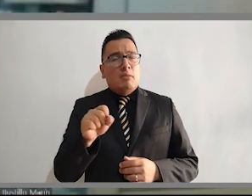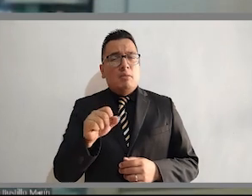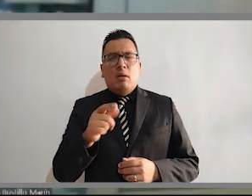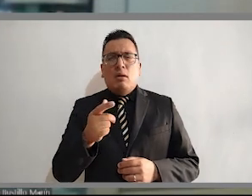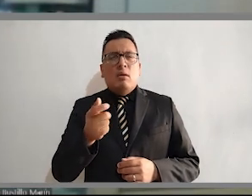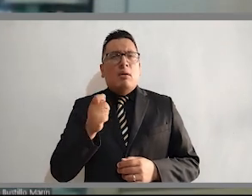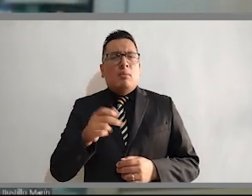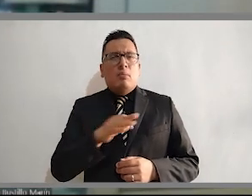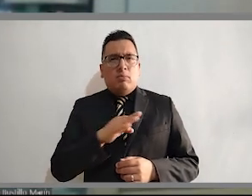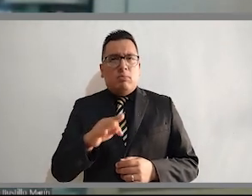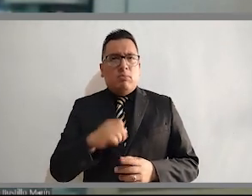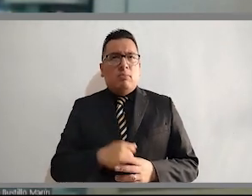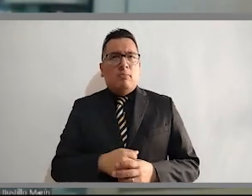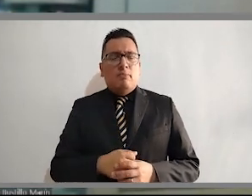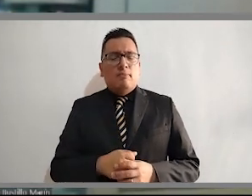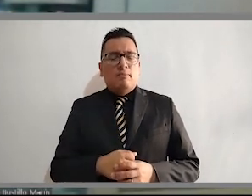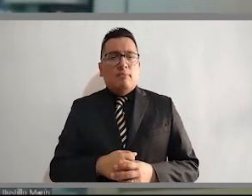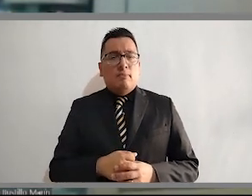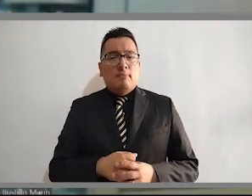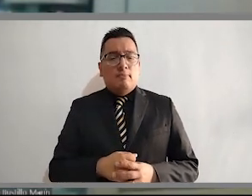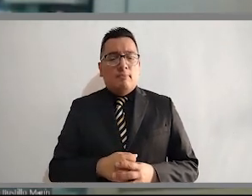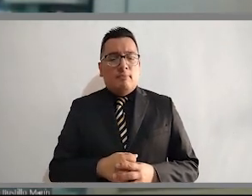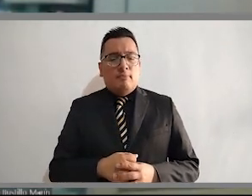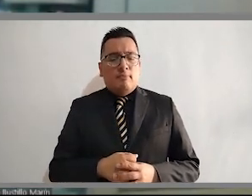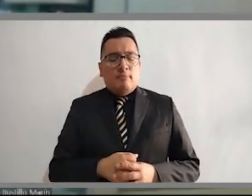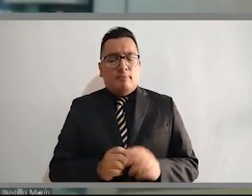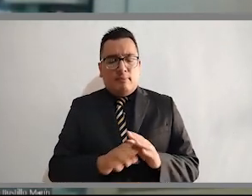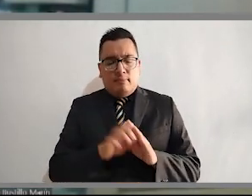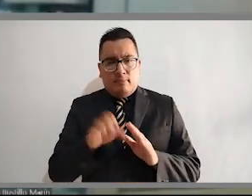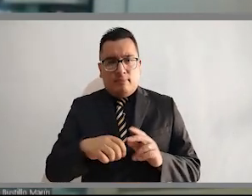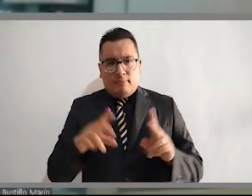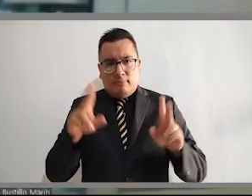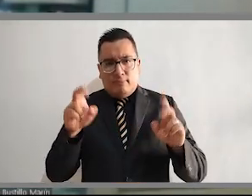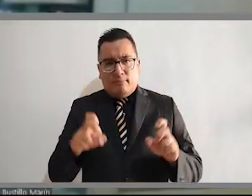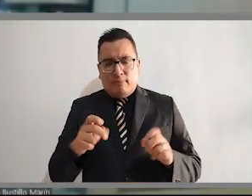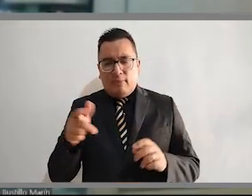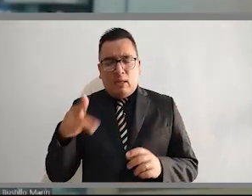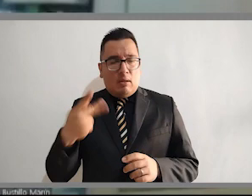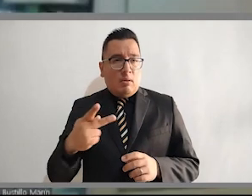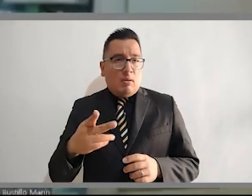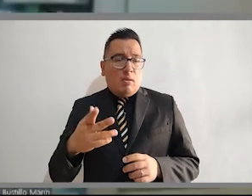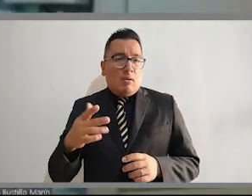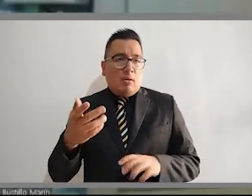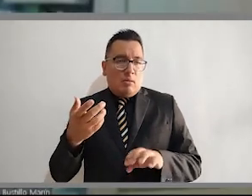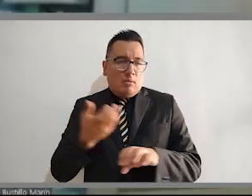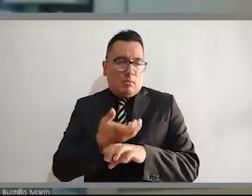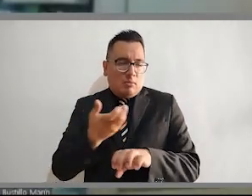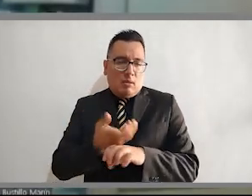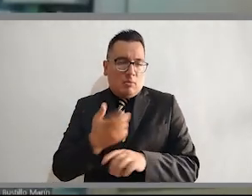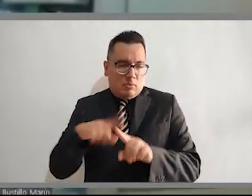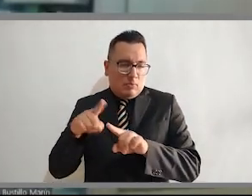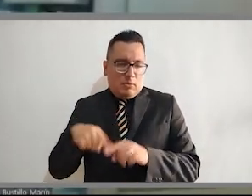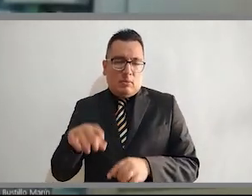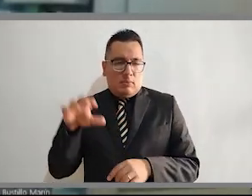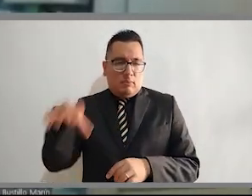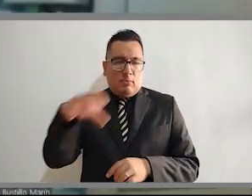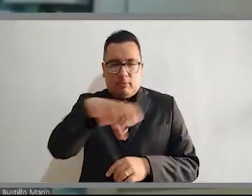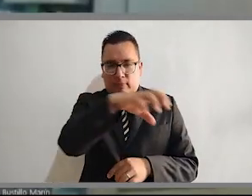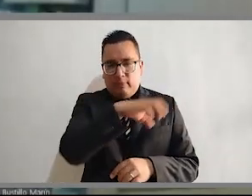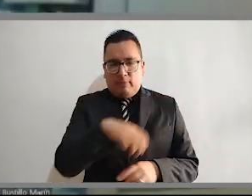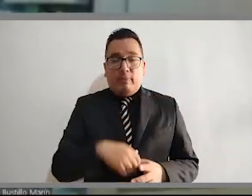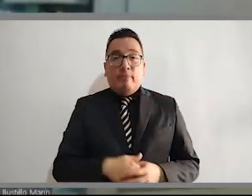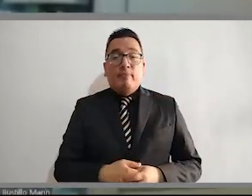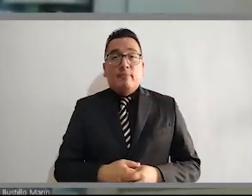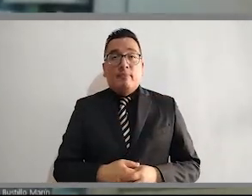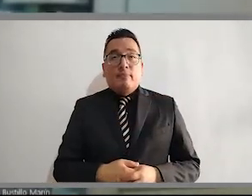puede presentar, ya sea, sobre todo cuando estamos hablando de cuestiones locales, al Instituto de Cargos Locales,